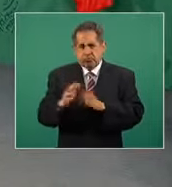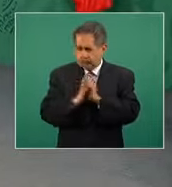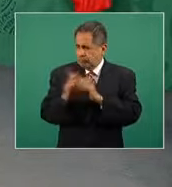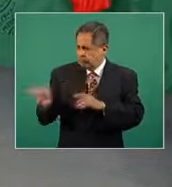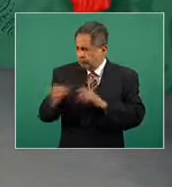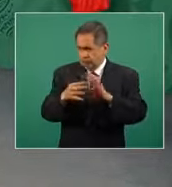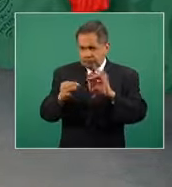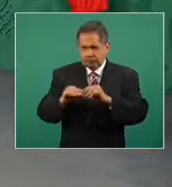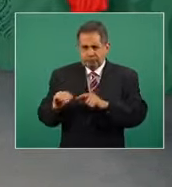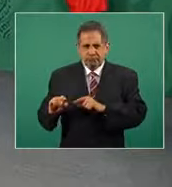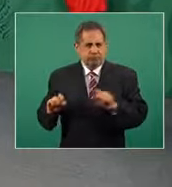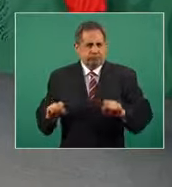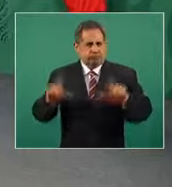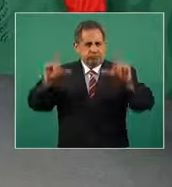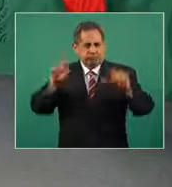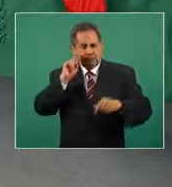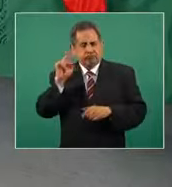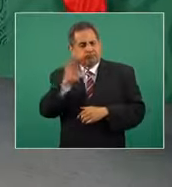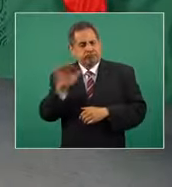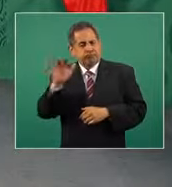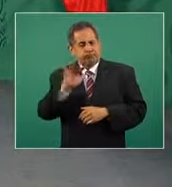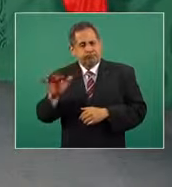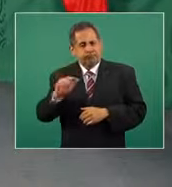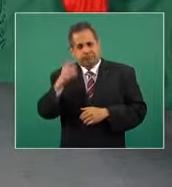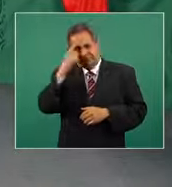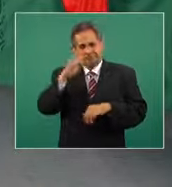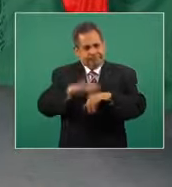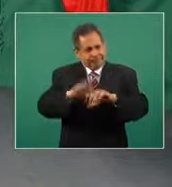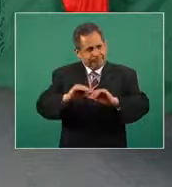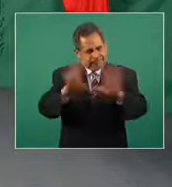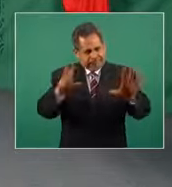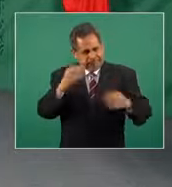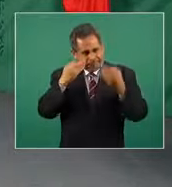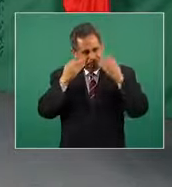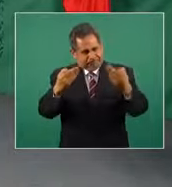favor, se ponga para que ya quede claro